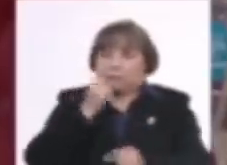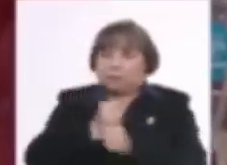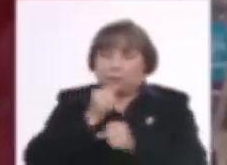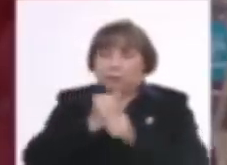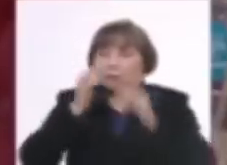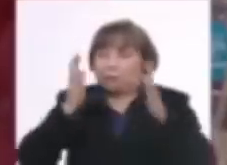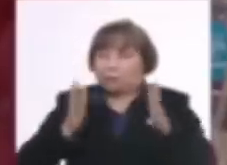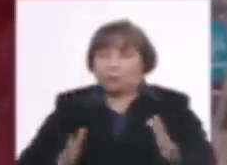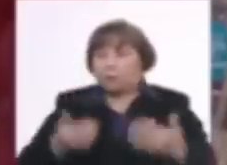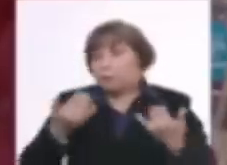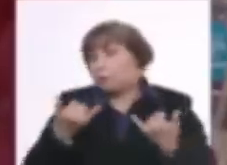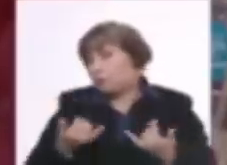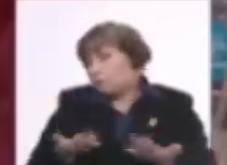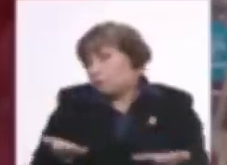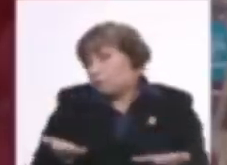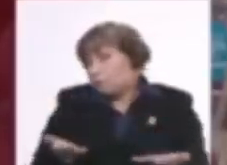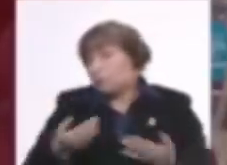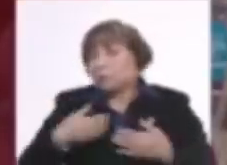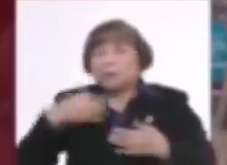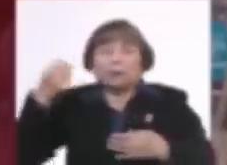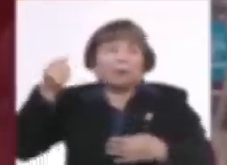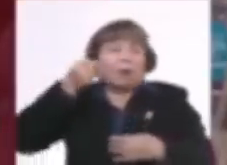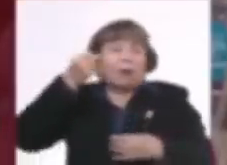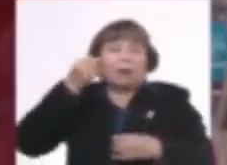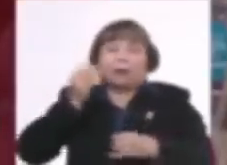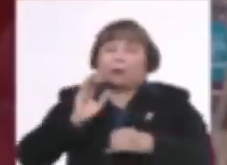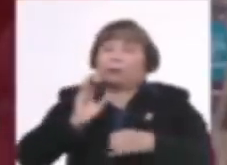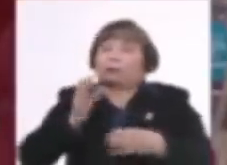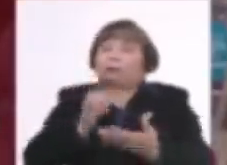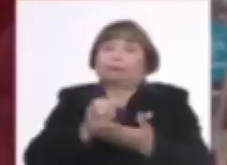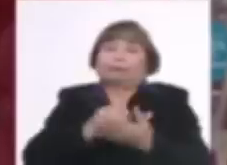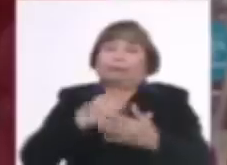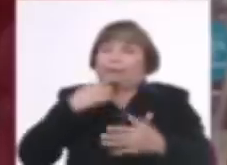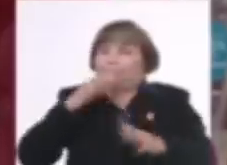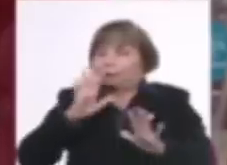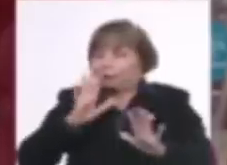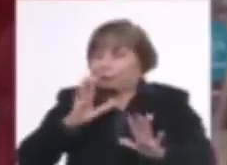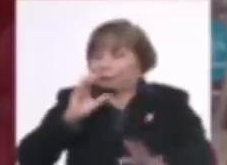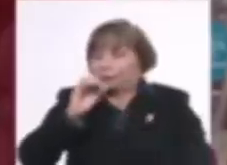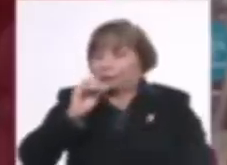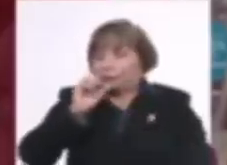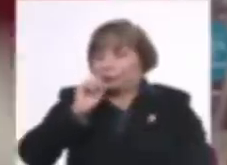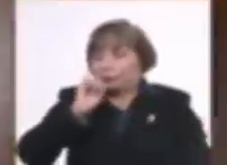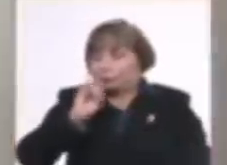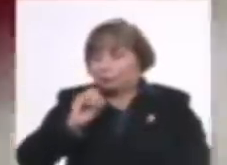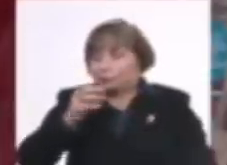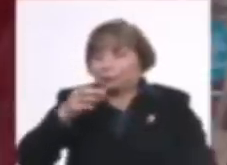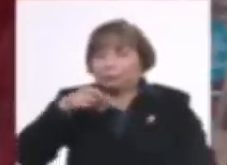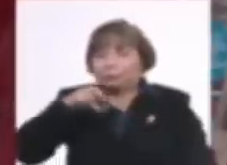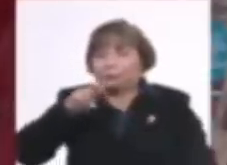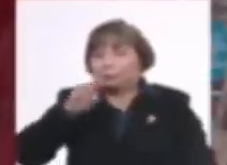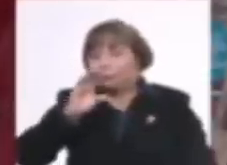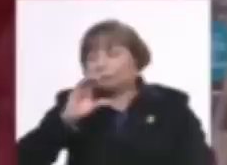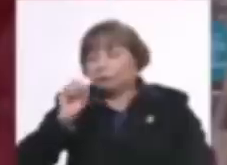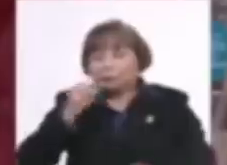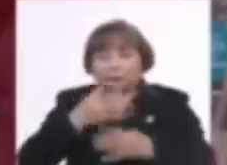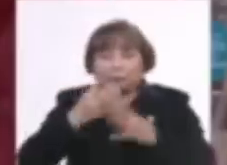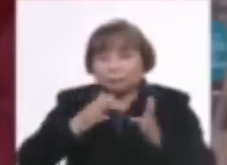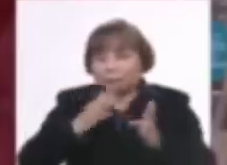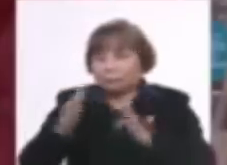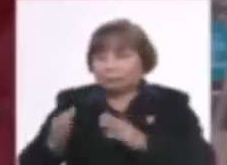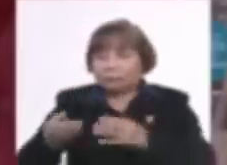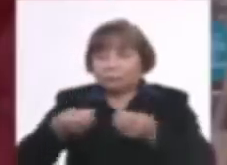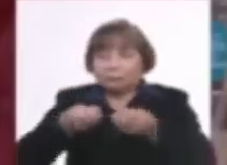trabajadora. Ahora, ¿cómo ha ganado el contrato? Pues está la OCE, está el proceso que se hace,